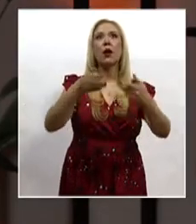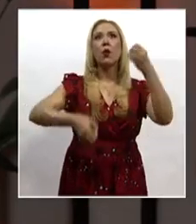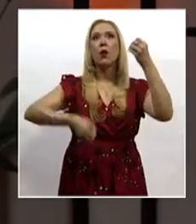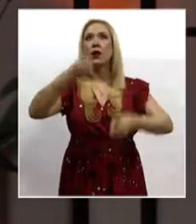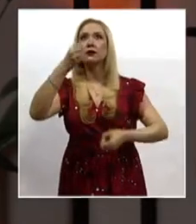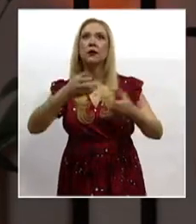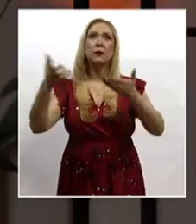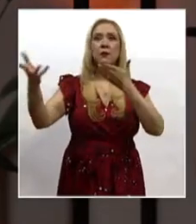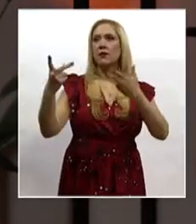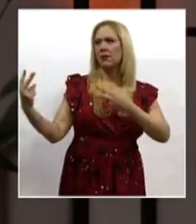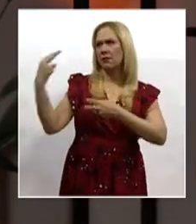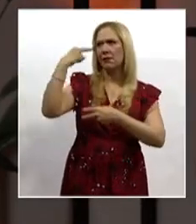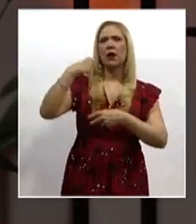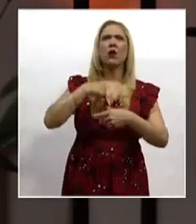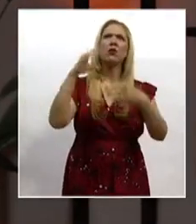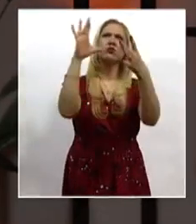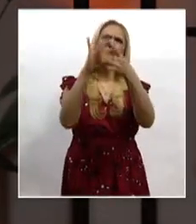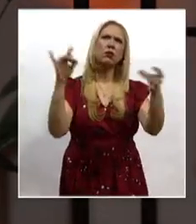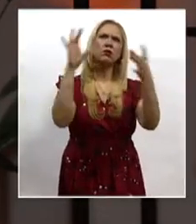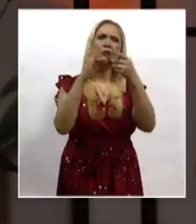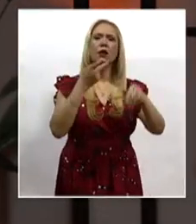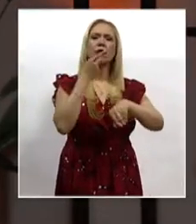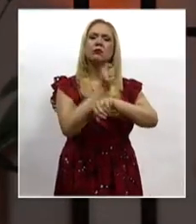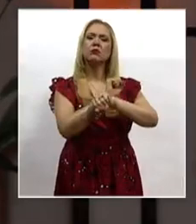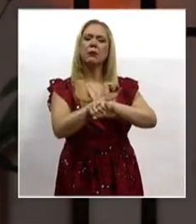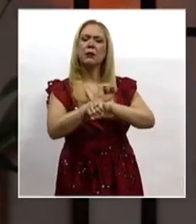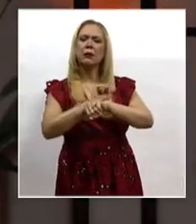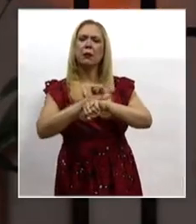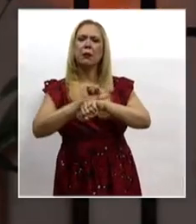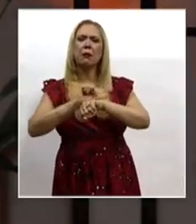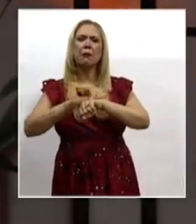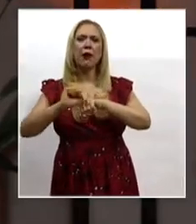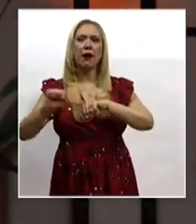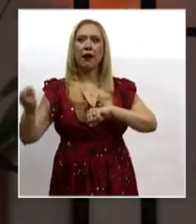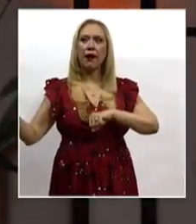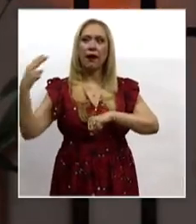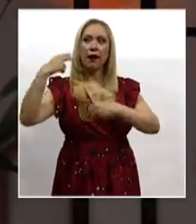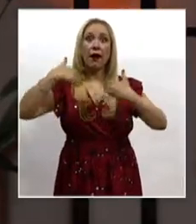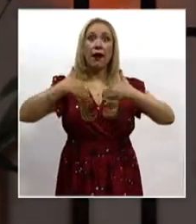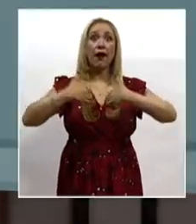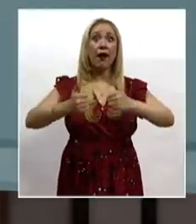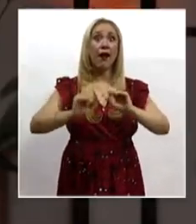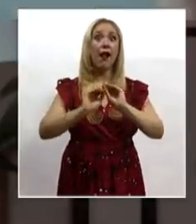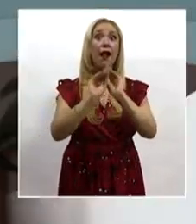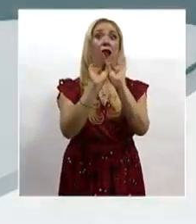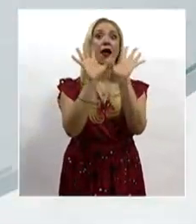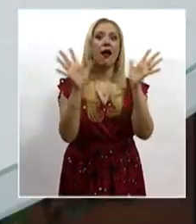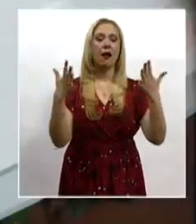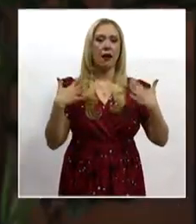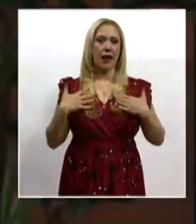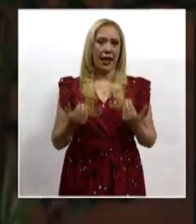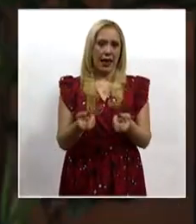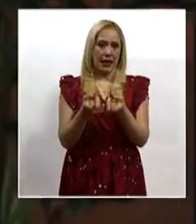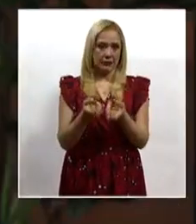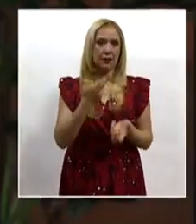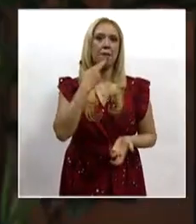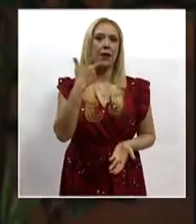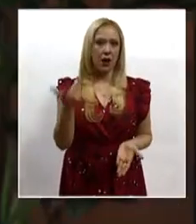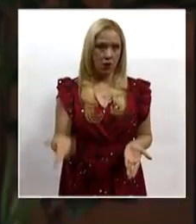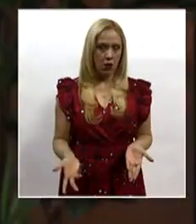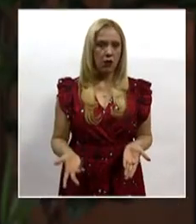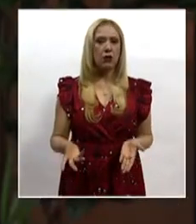escuchando explicarnos con un lenguaje sencillo, con un lenguaje ciudadano, donde nos puedan entender. Es una